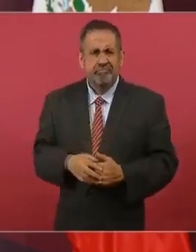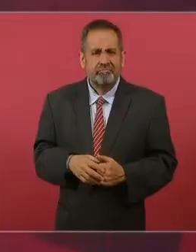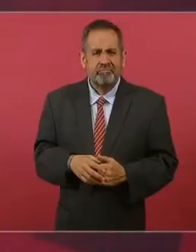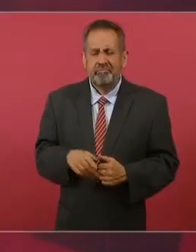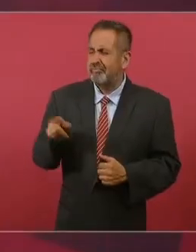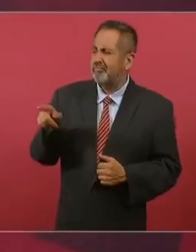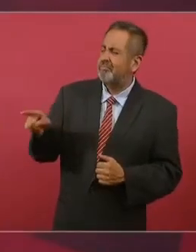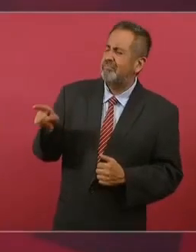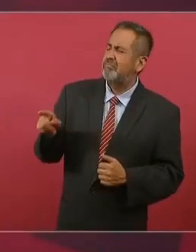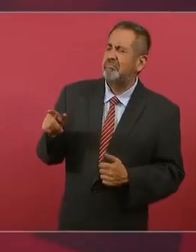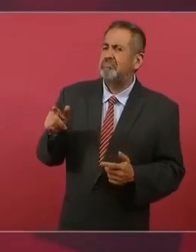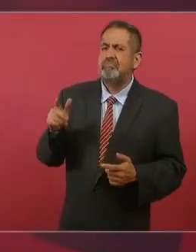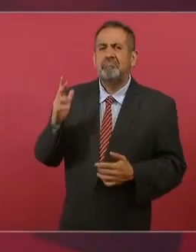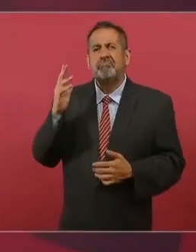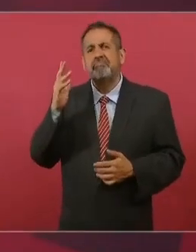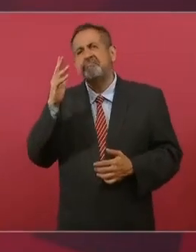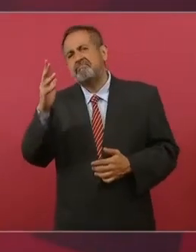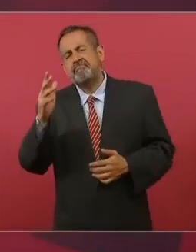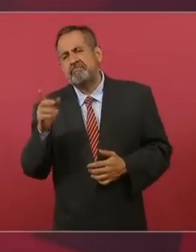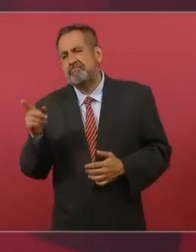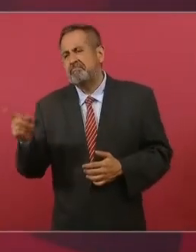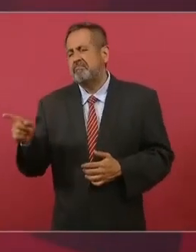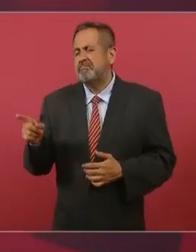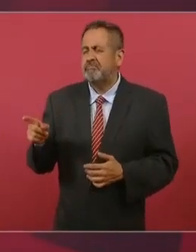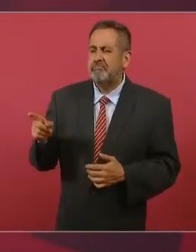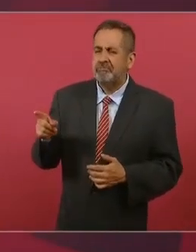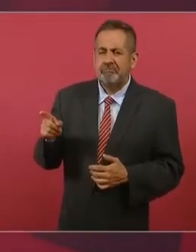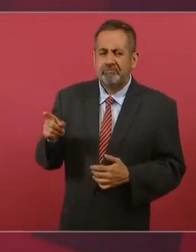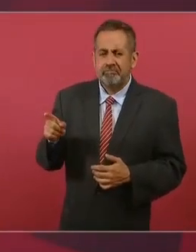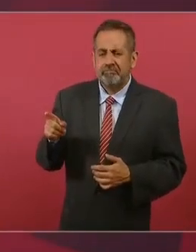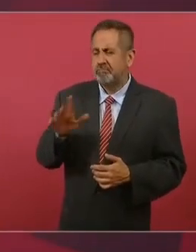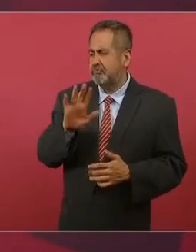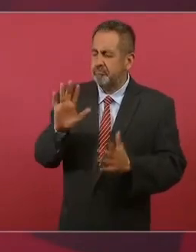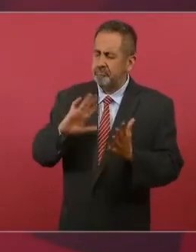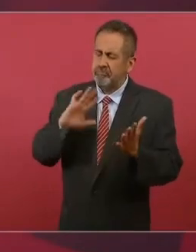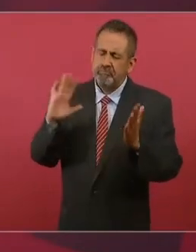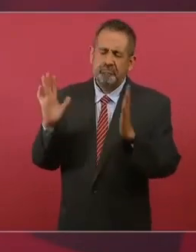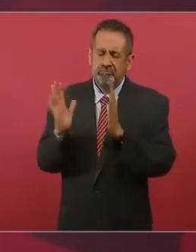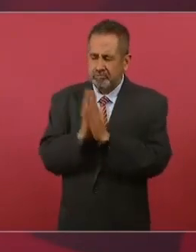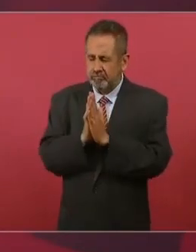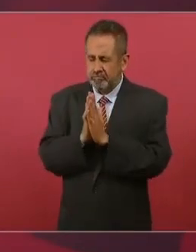¿qué le gustaría llevarse a la tumba?